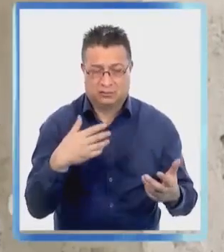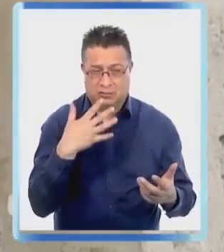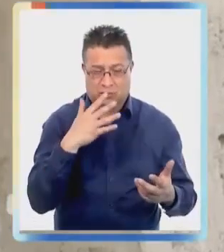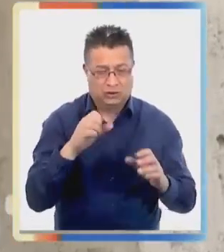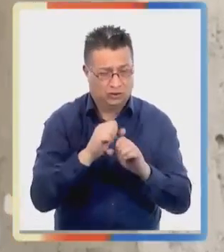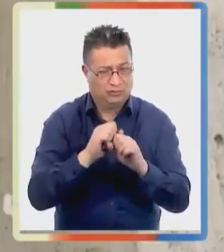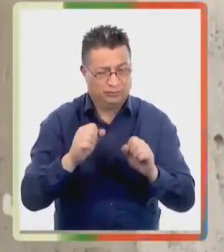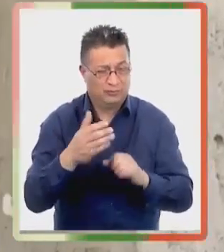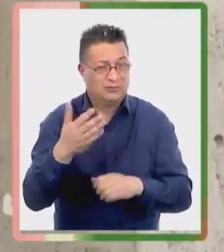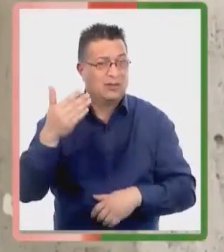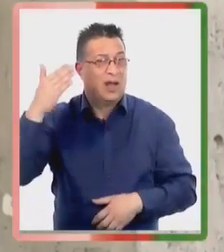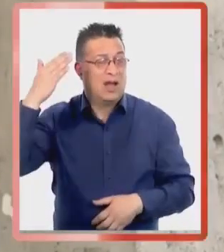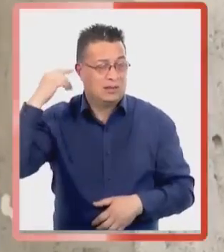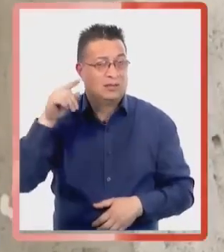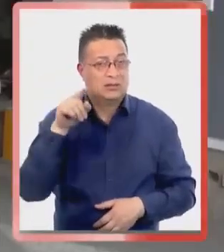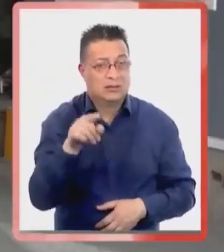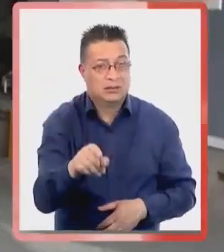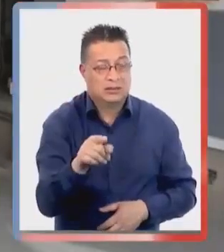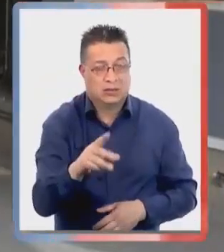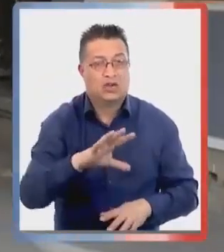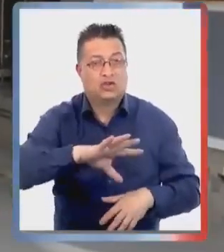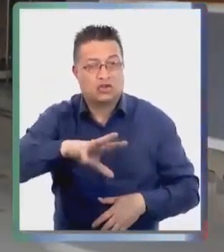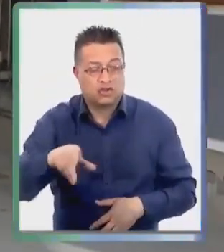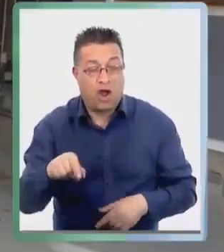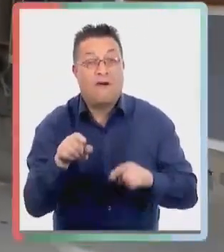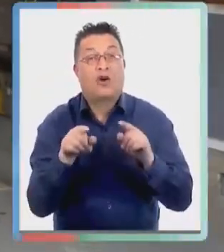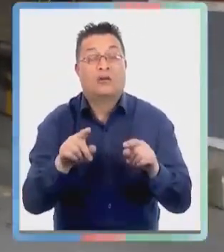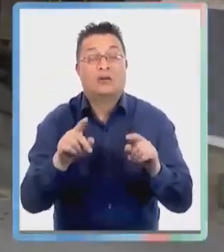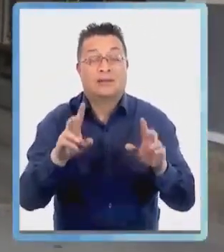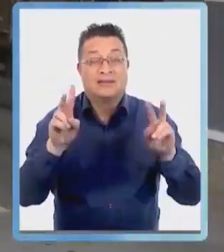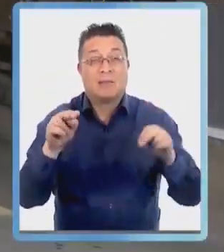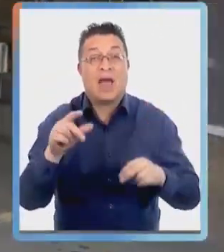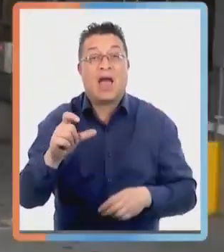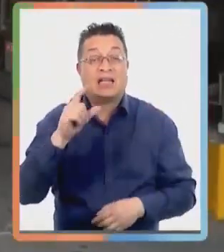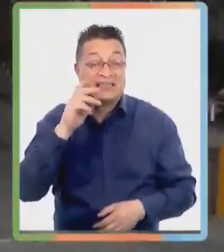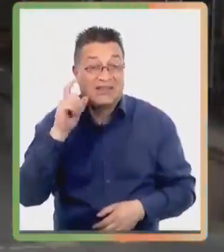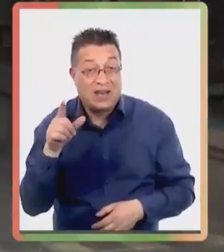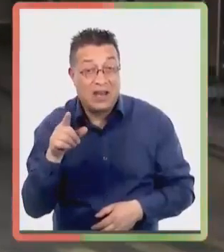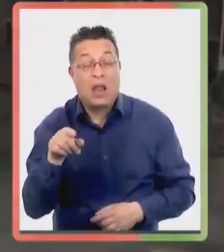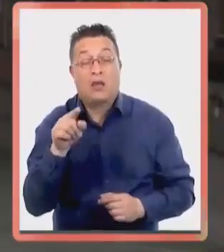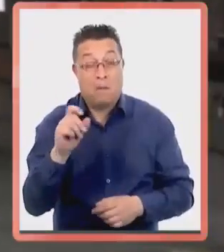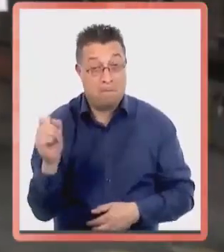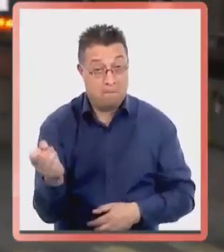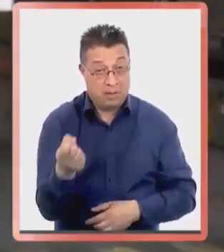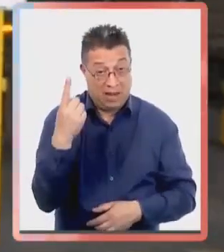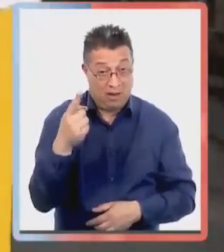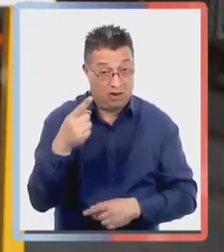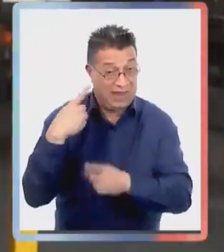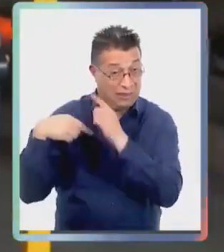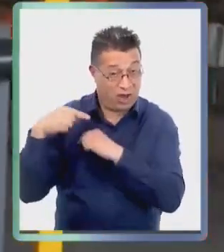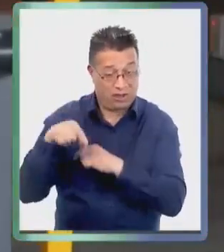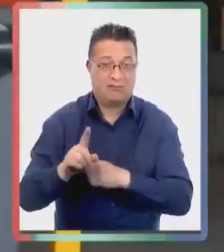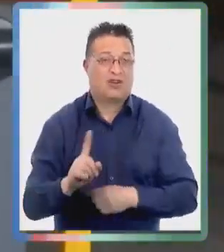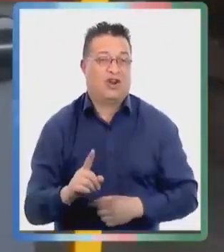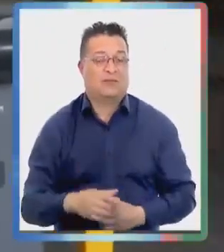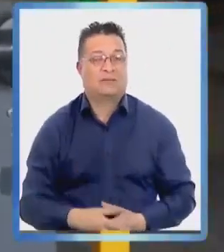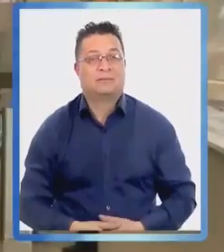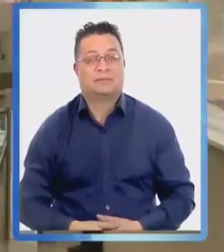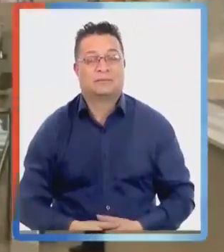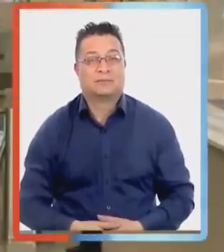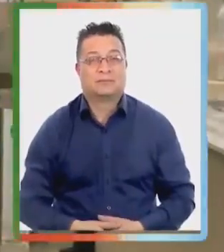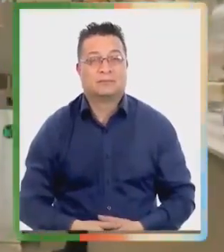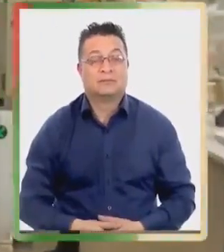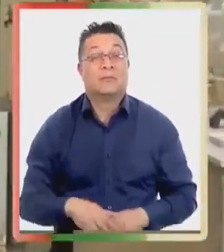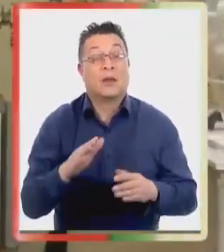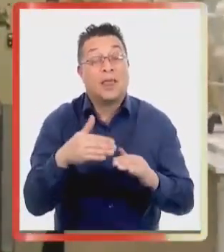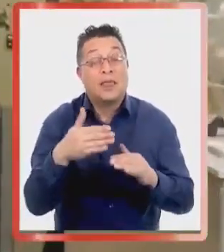de Renca, en la capital, Carabineros encontró los 23 notebooks dentro de un carro de feria. Estaban al interior de